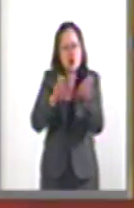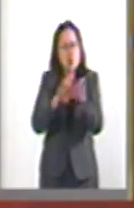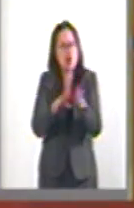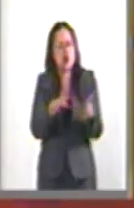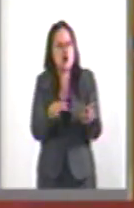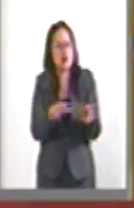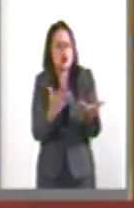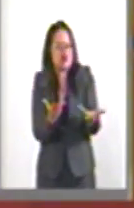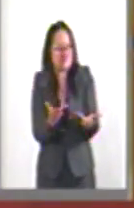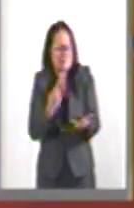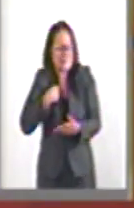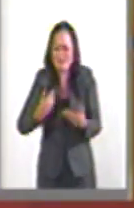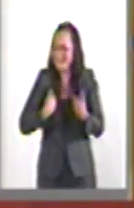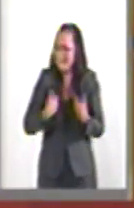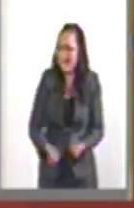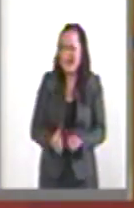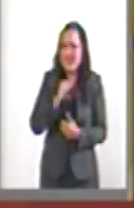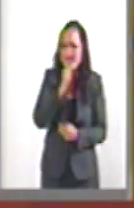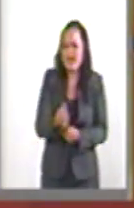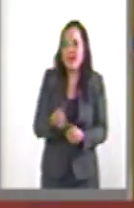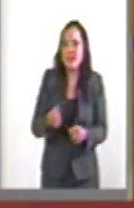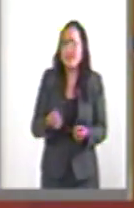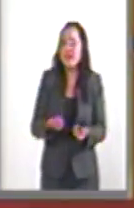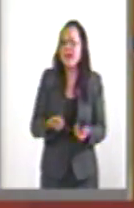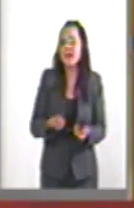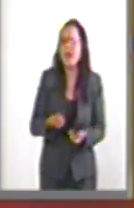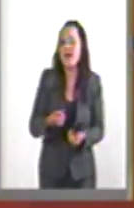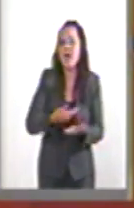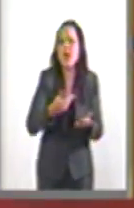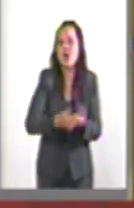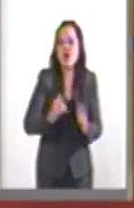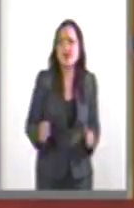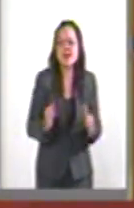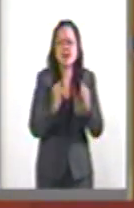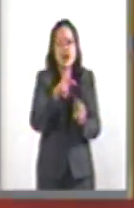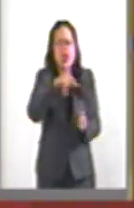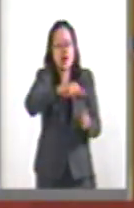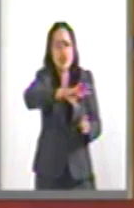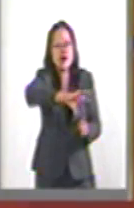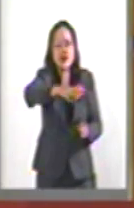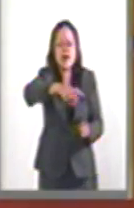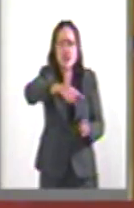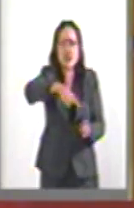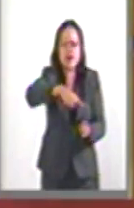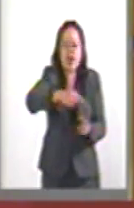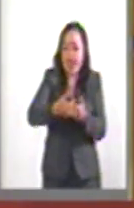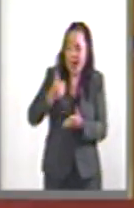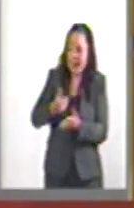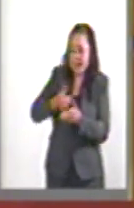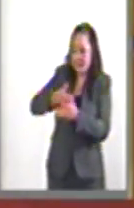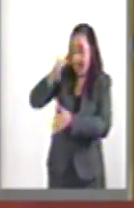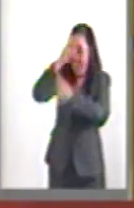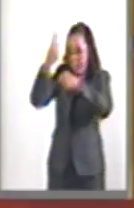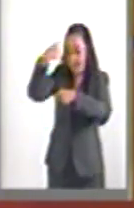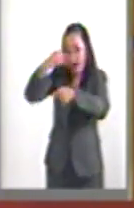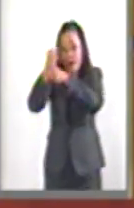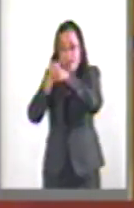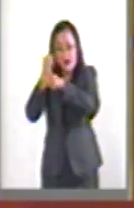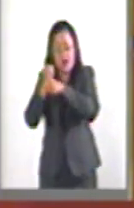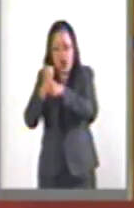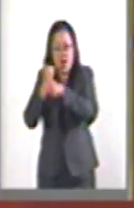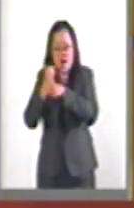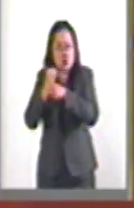peritos, en una institución en donde no aprendieron a investigar, sino a